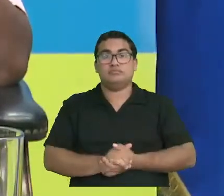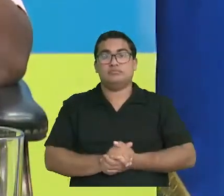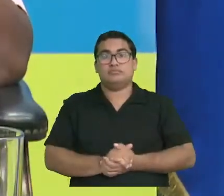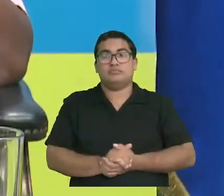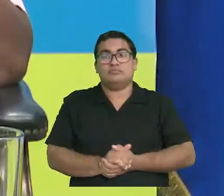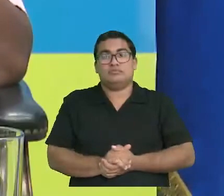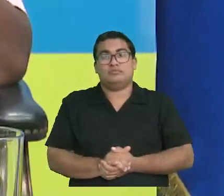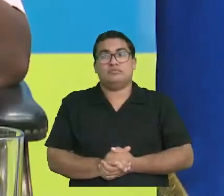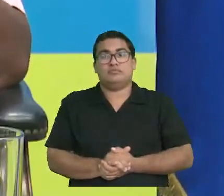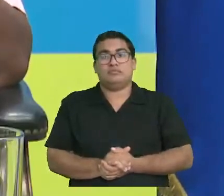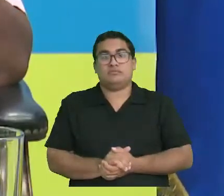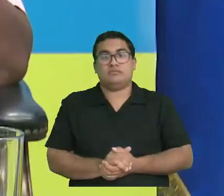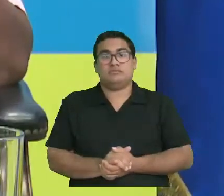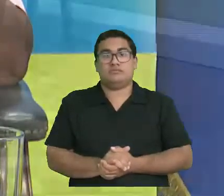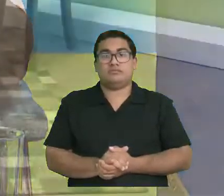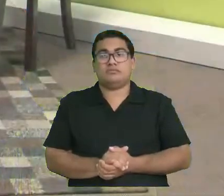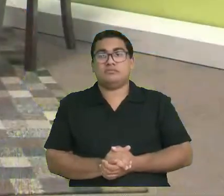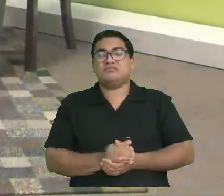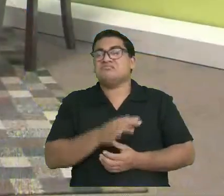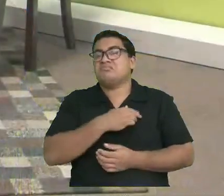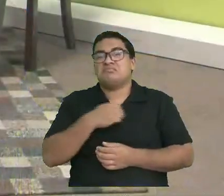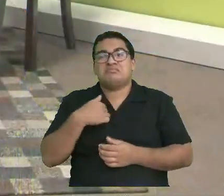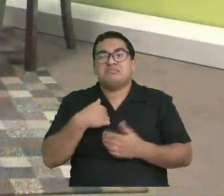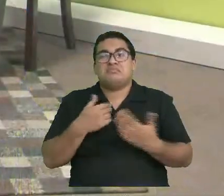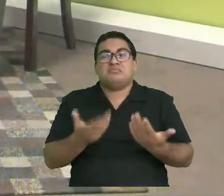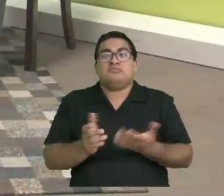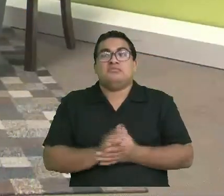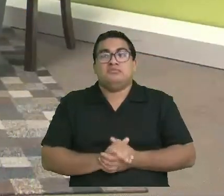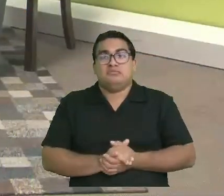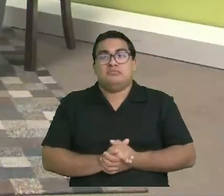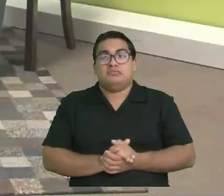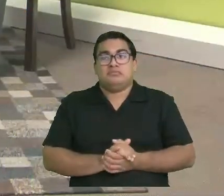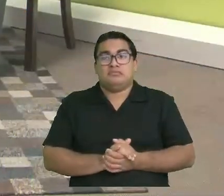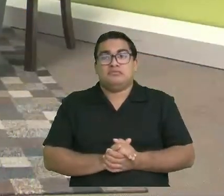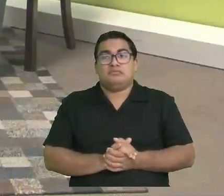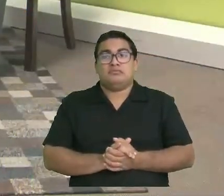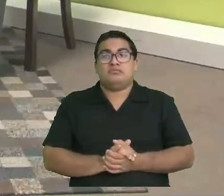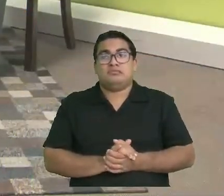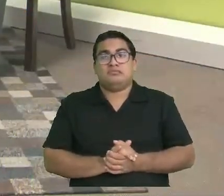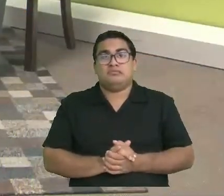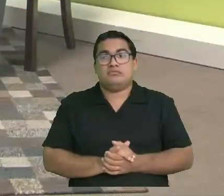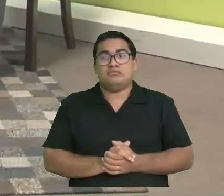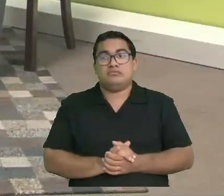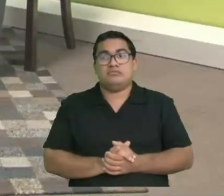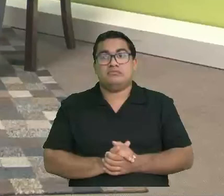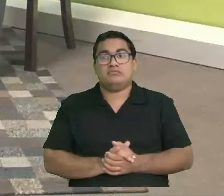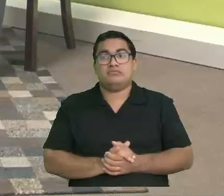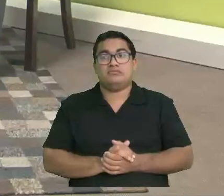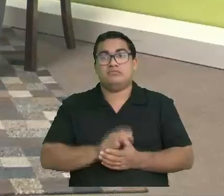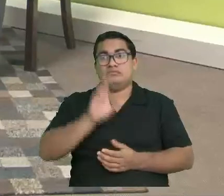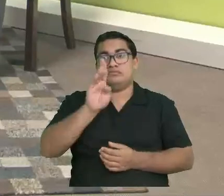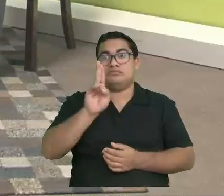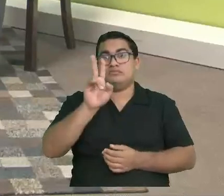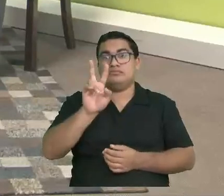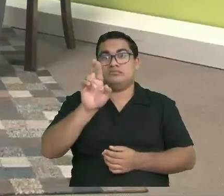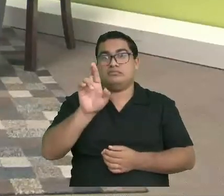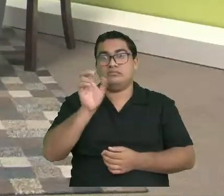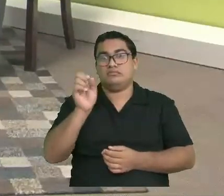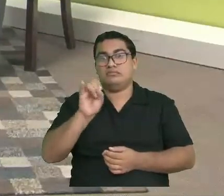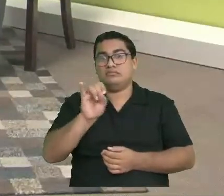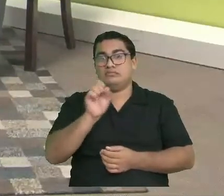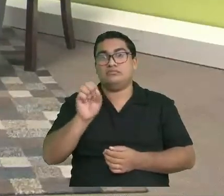perdió? Sí. ¿Qué se hace en ese caso? En principio el bruxismo tiene que estar totalmente